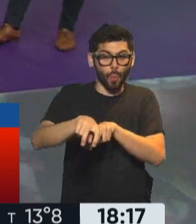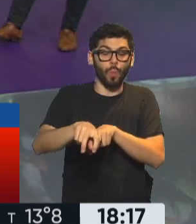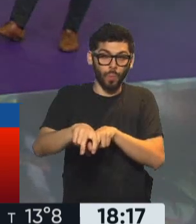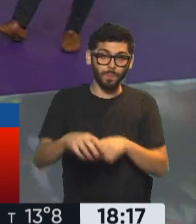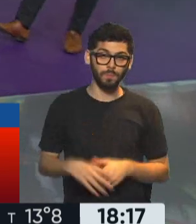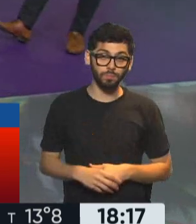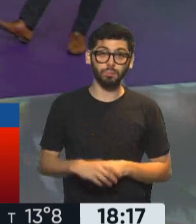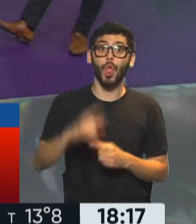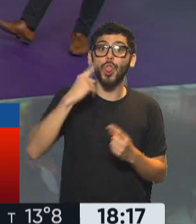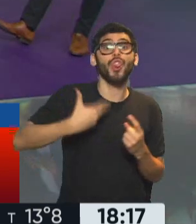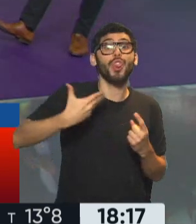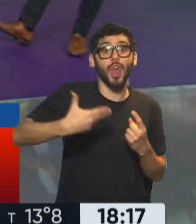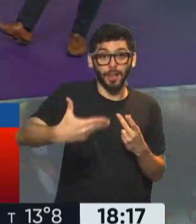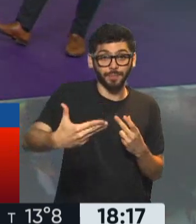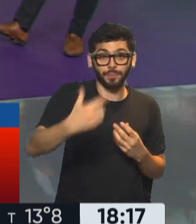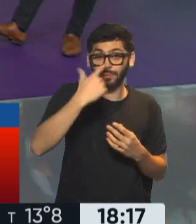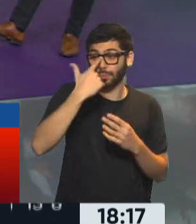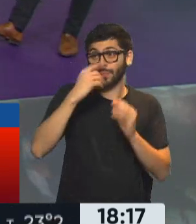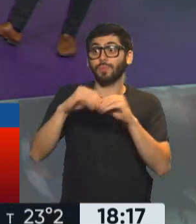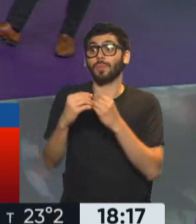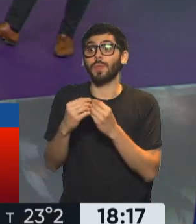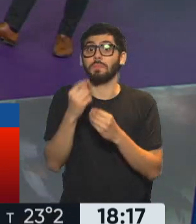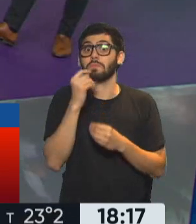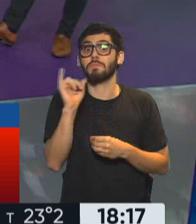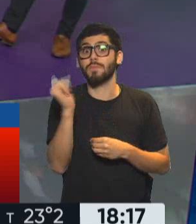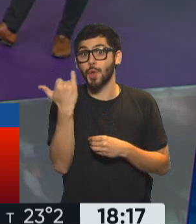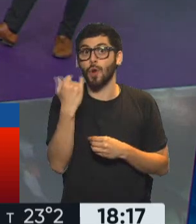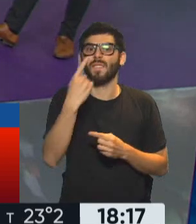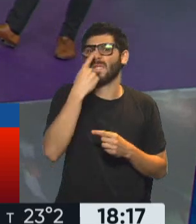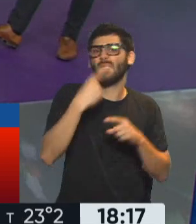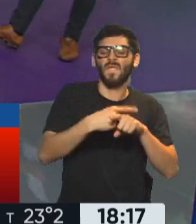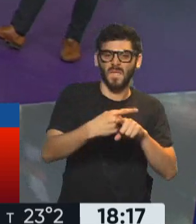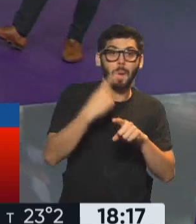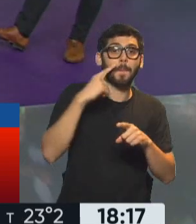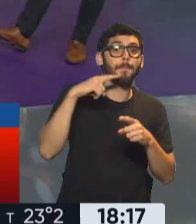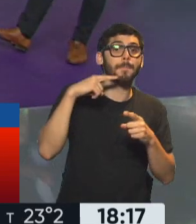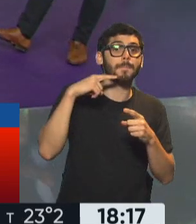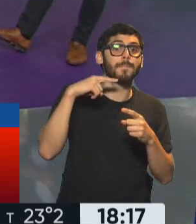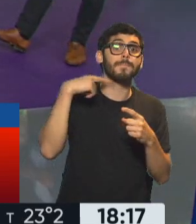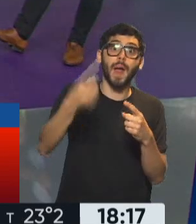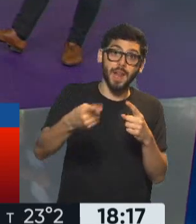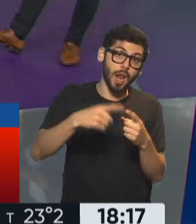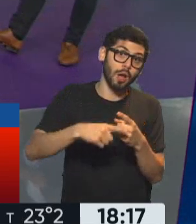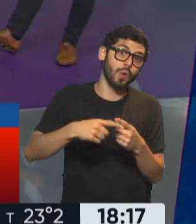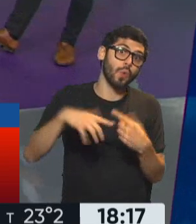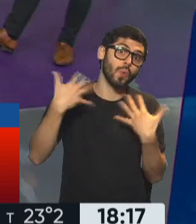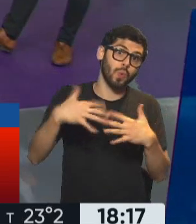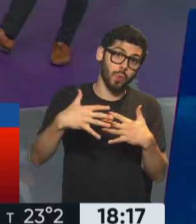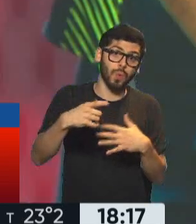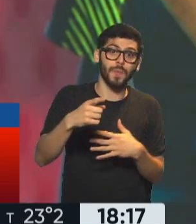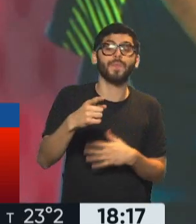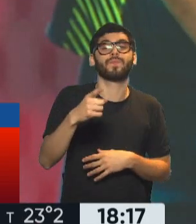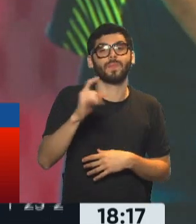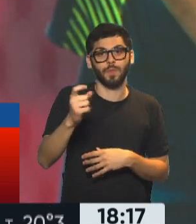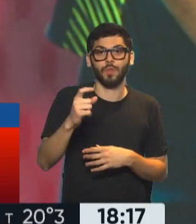día aquí la agenda no solamente los mejores resultados lo más interesante sino lo que viene mañana día amplio el plato fuerte no